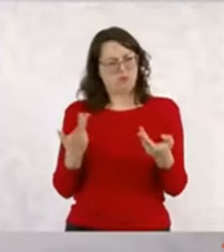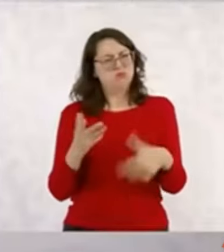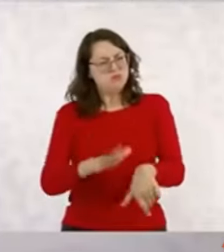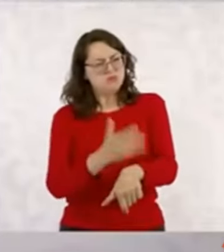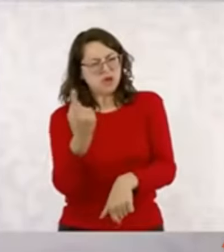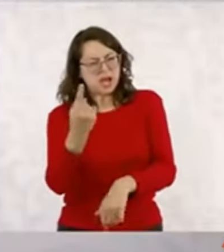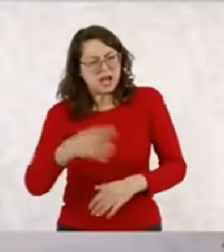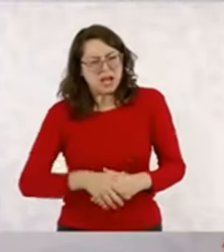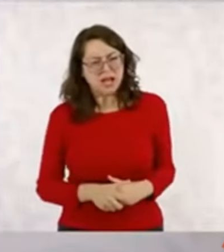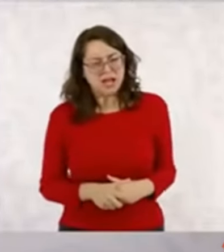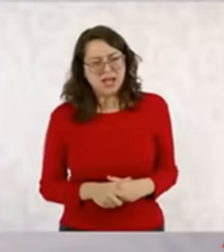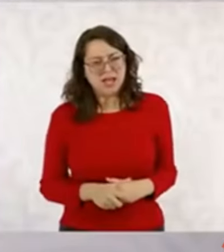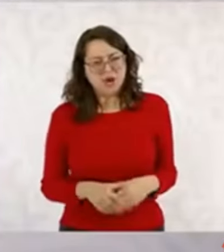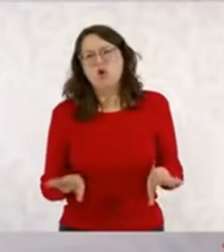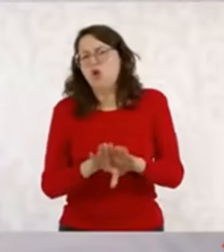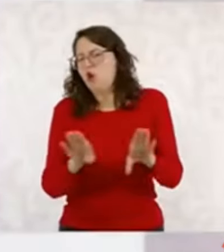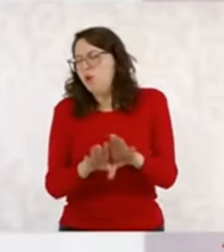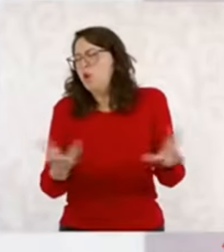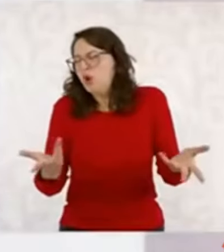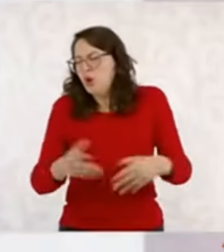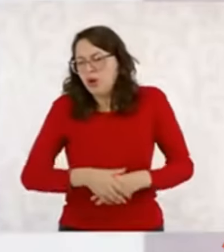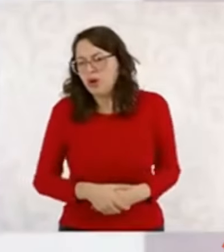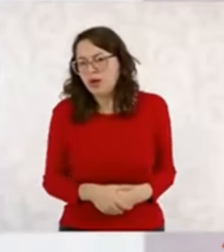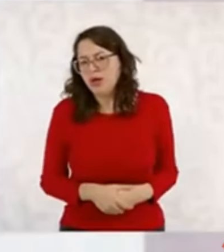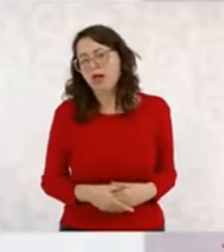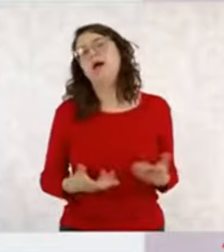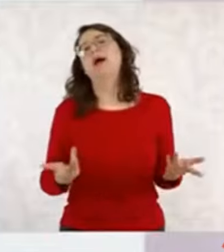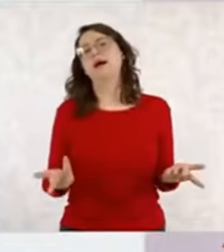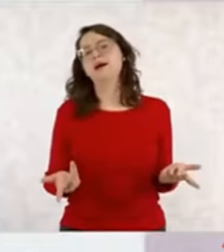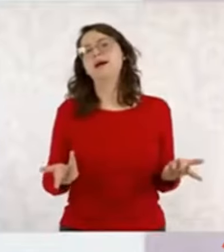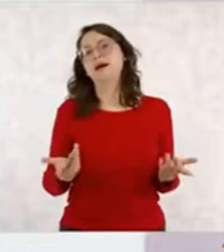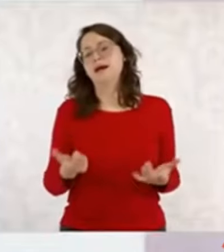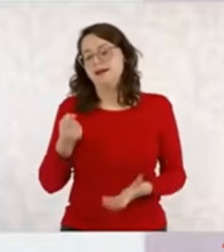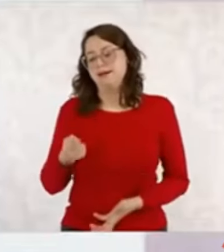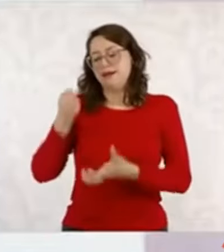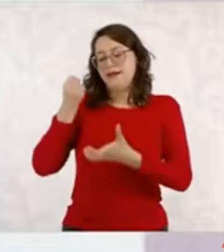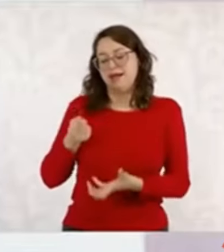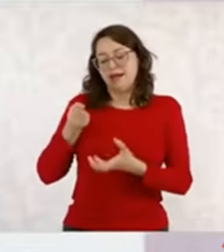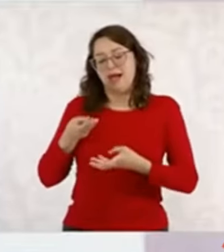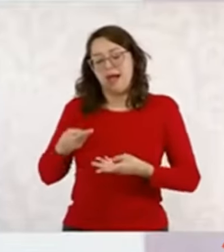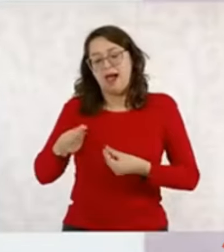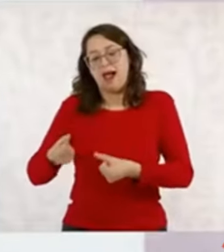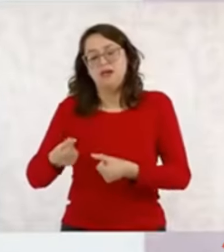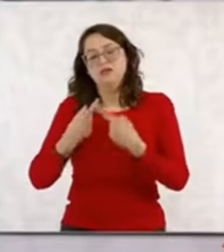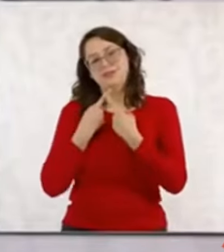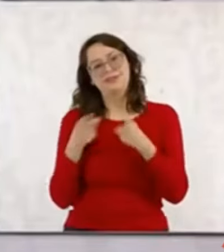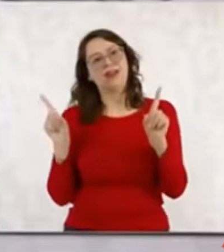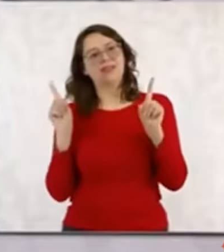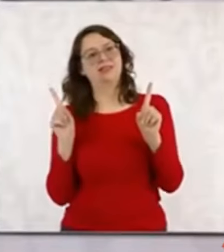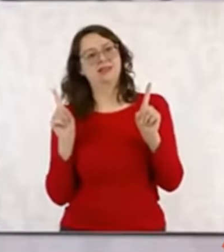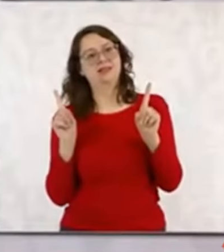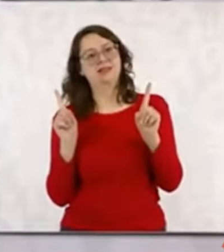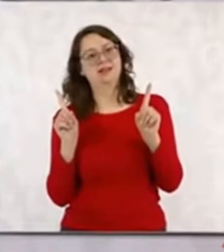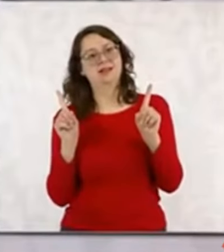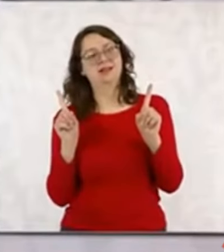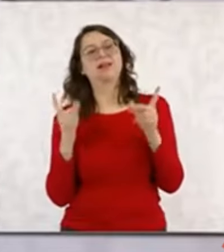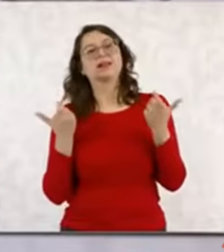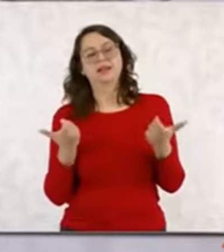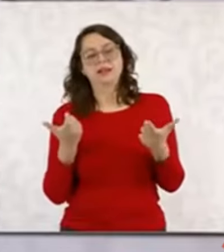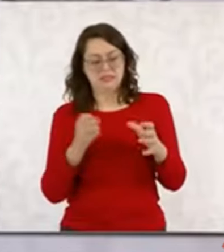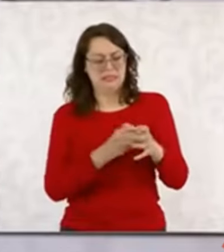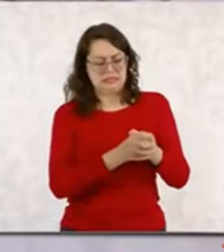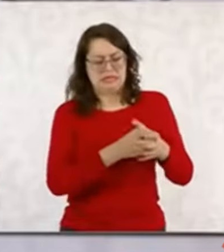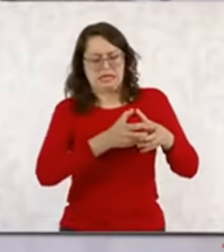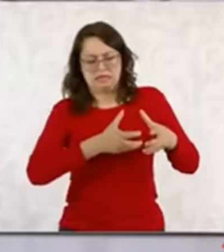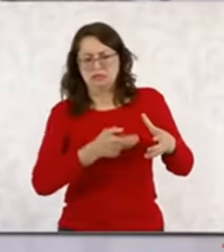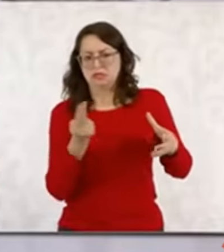económico distinto, donde no solamente es el crecimiento económico, sino la distribución de la